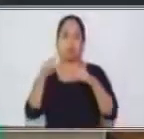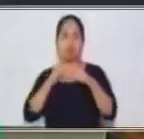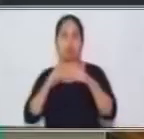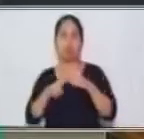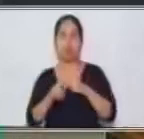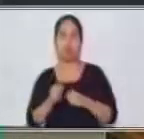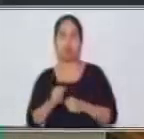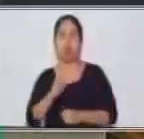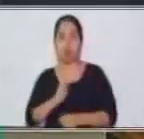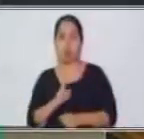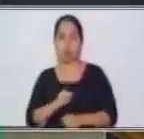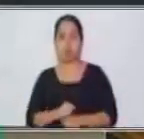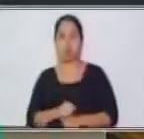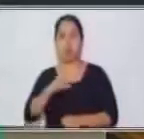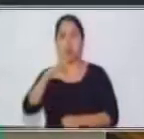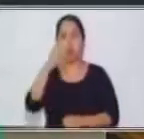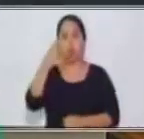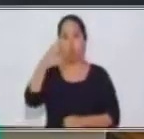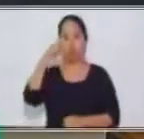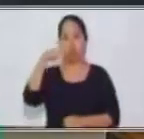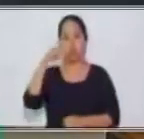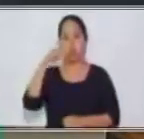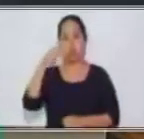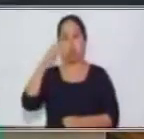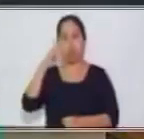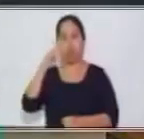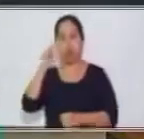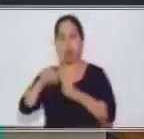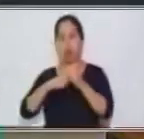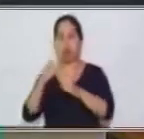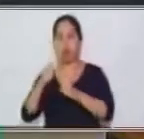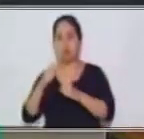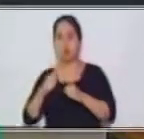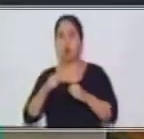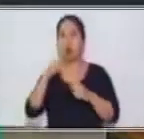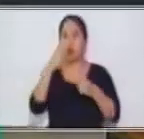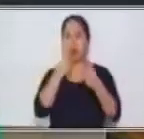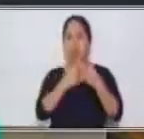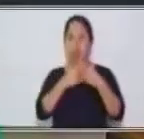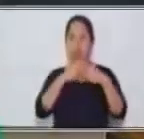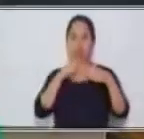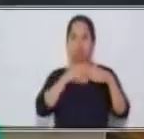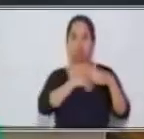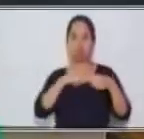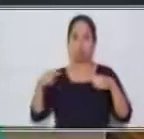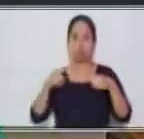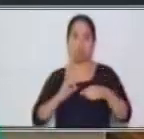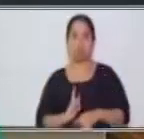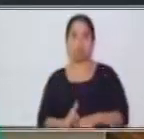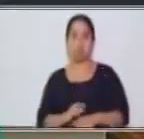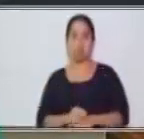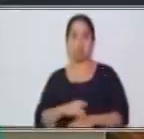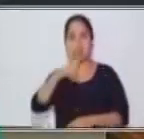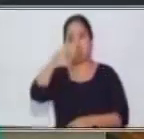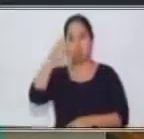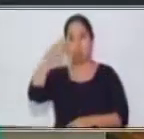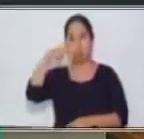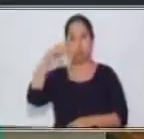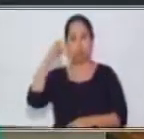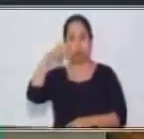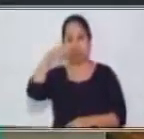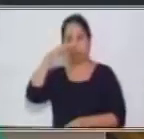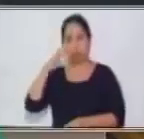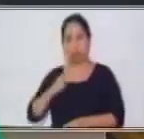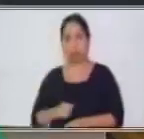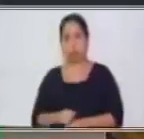Coseno de alfa va a ser igual a x dividido la resultante. La tangente de alfa va a ser igual